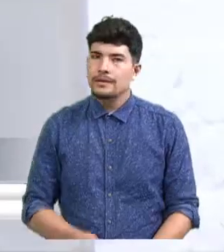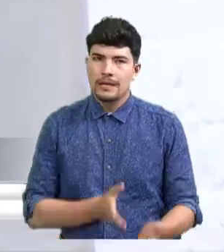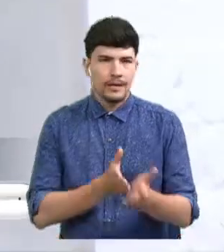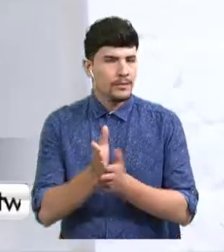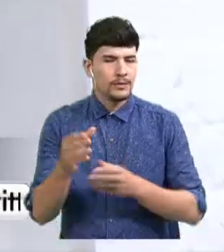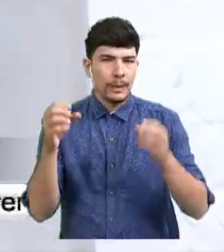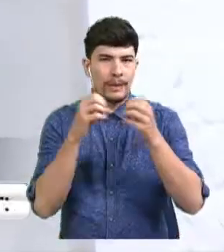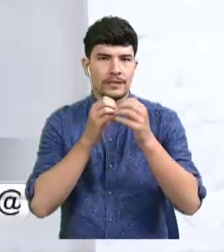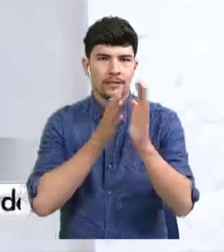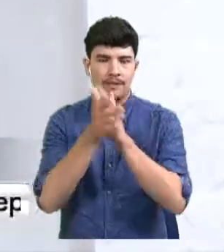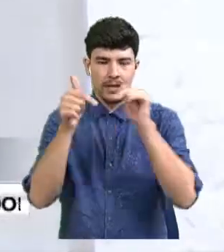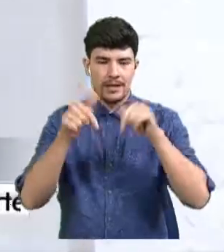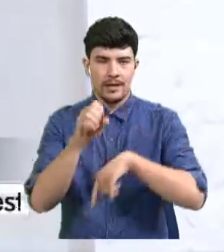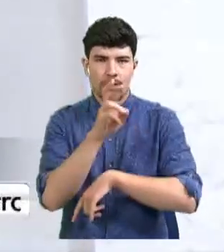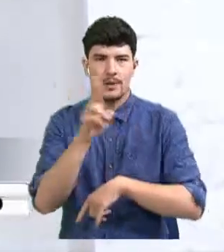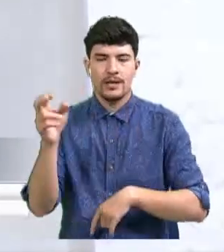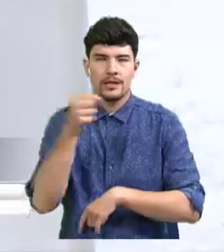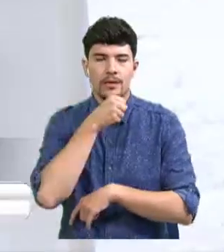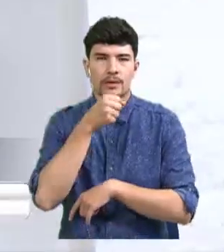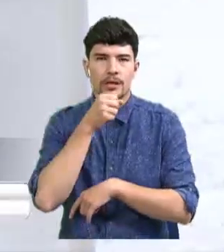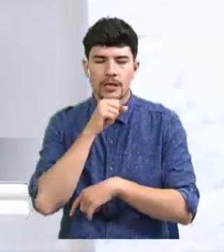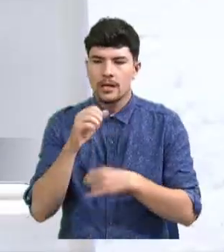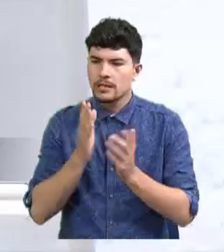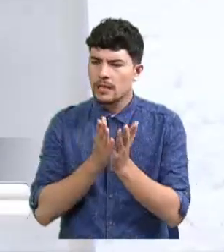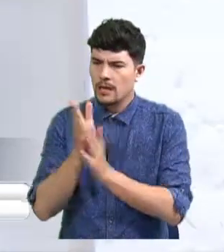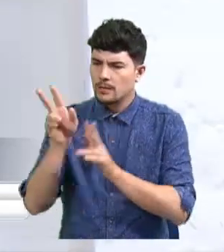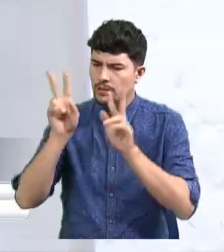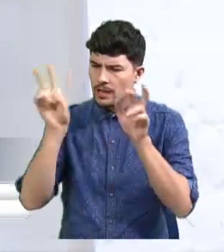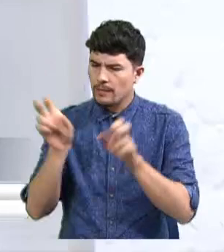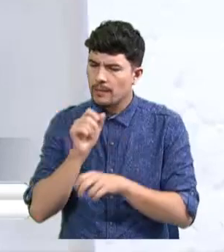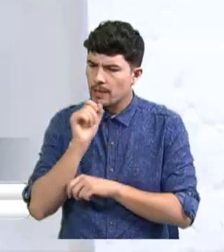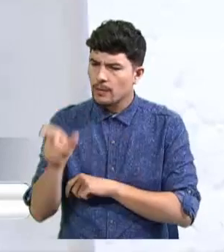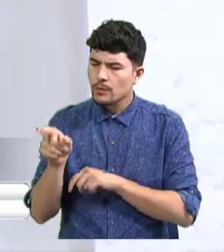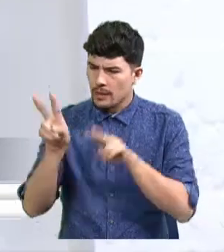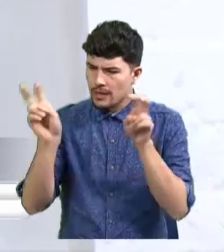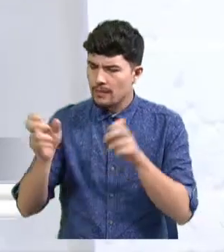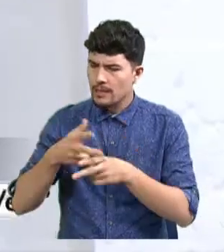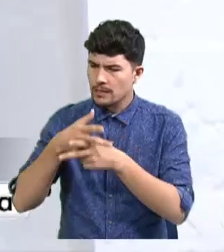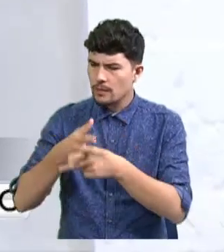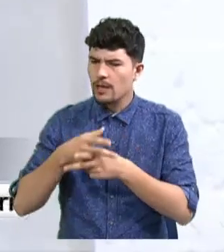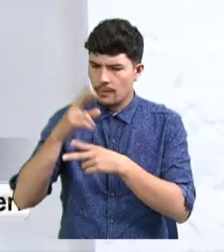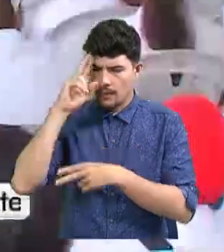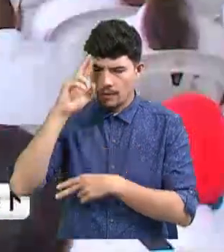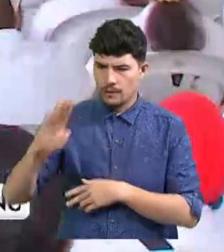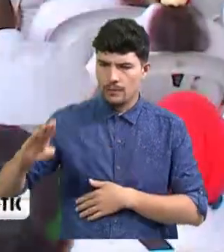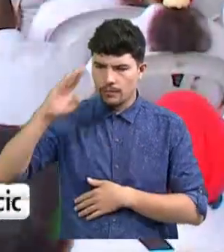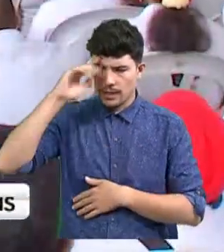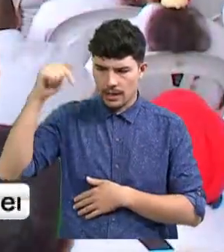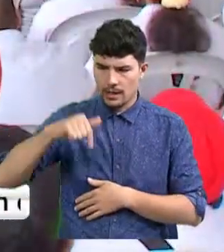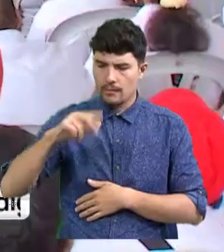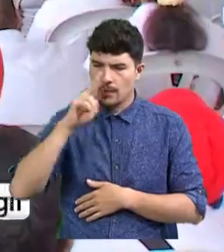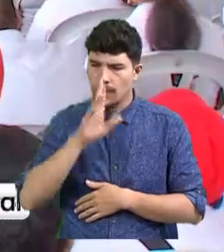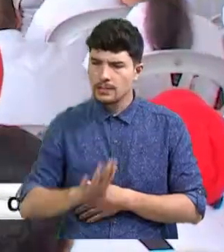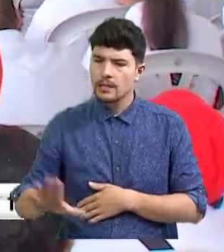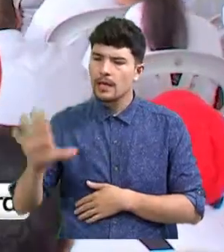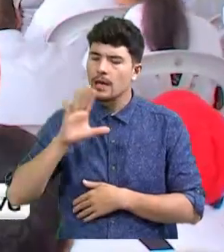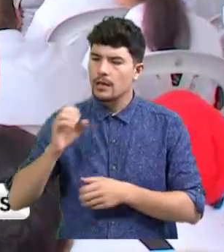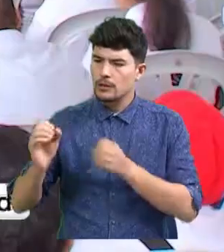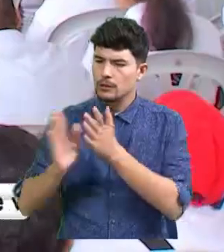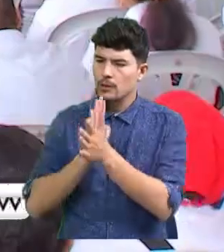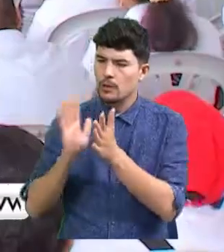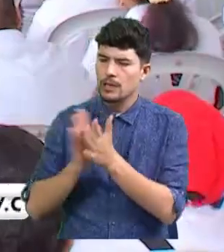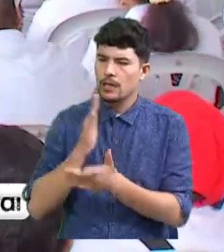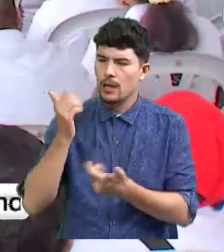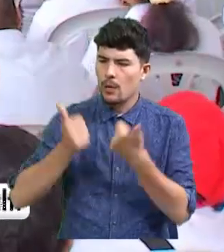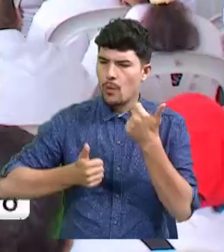comuna, es la materia de seguridad, señor gobernador. Por eso tenemos aquí a nuestro general de la policía para que nos comente cuáles son